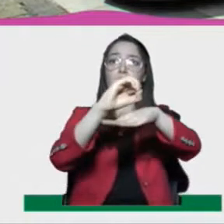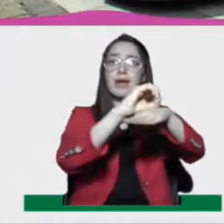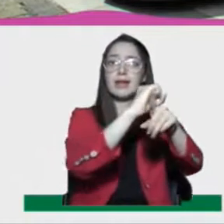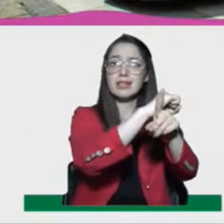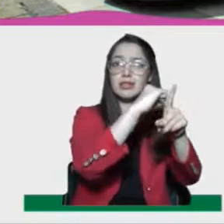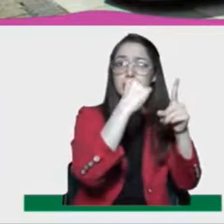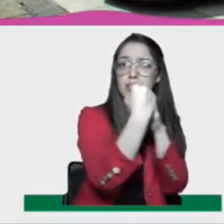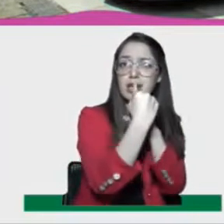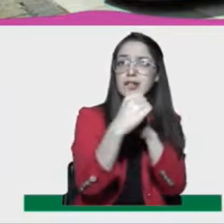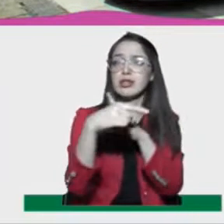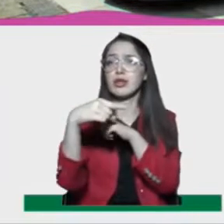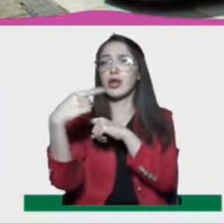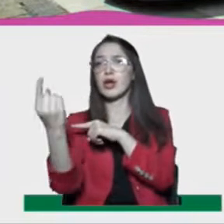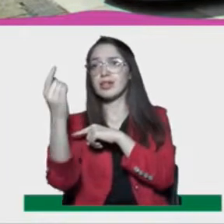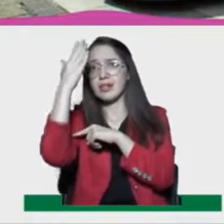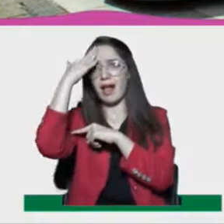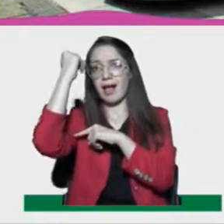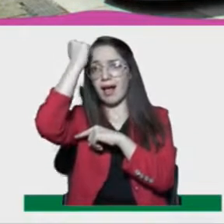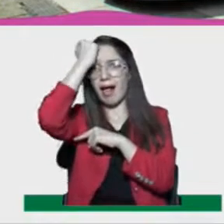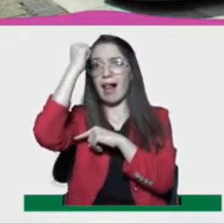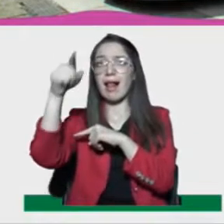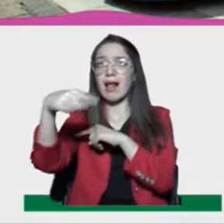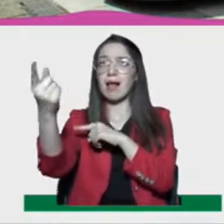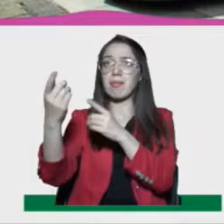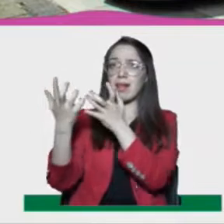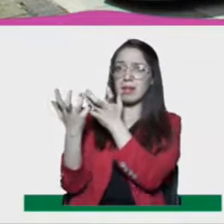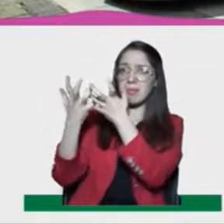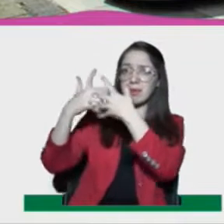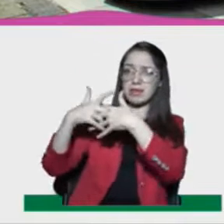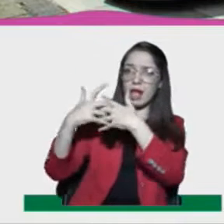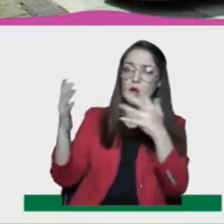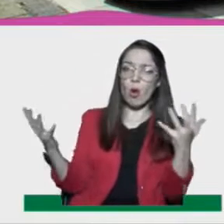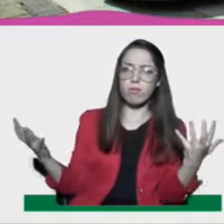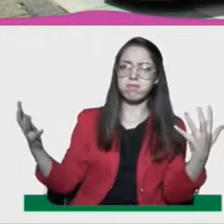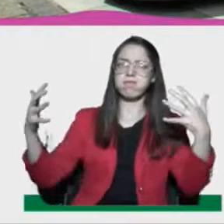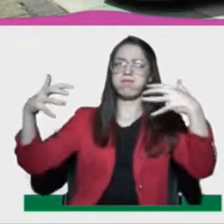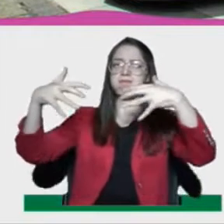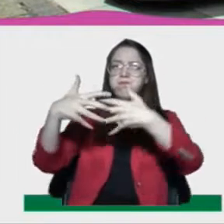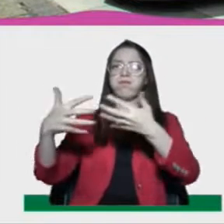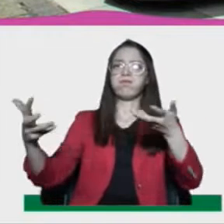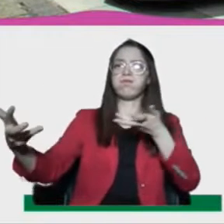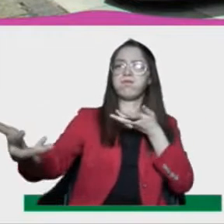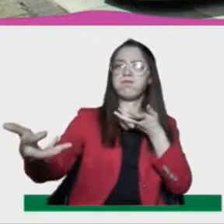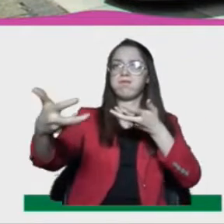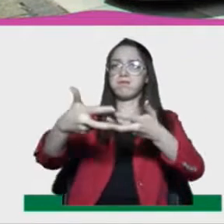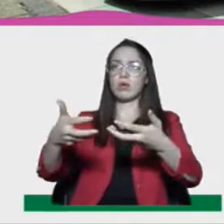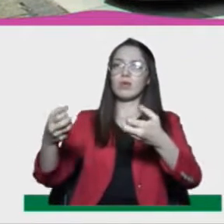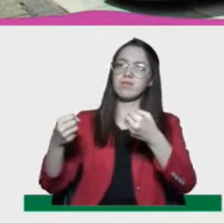la academia, de los empresarios, que han llevado a que Medellín tenga un